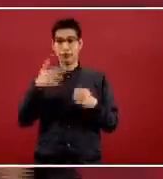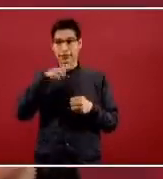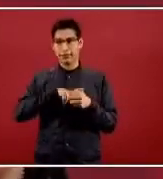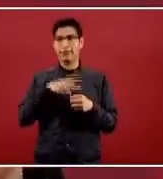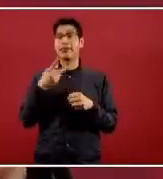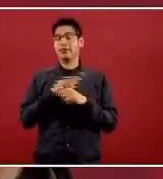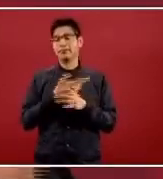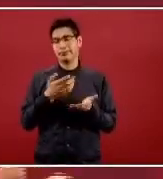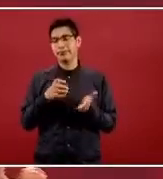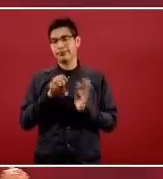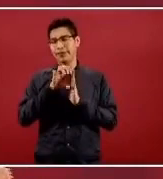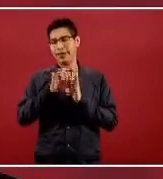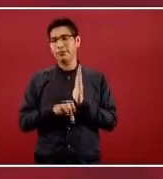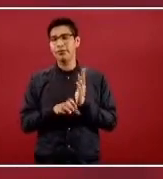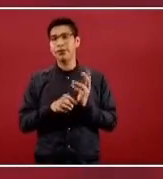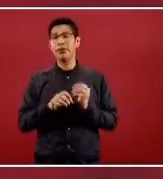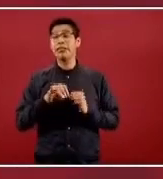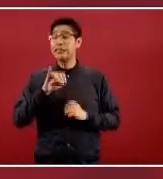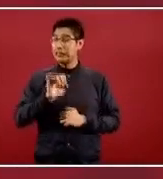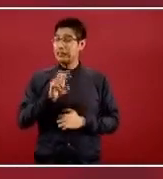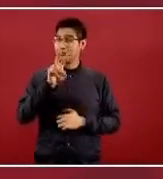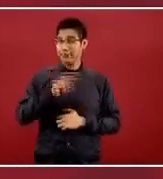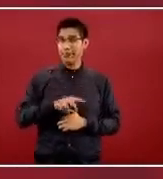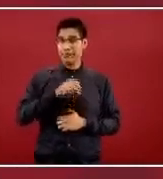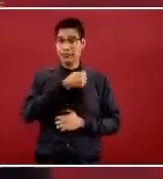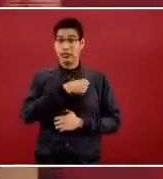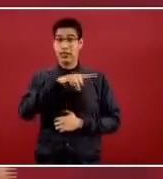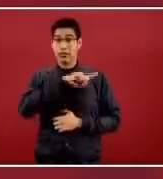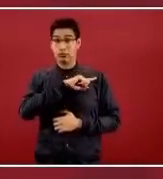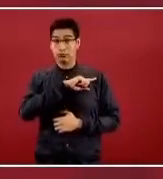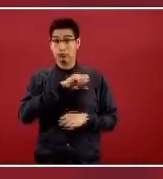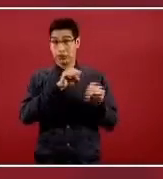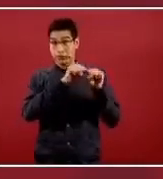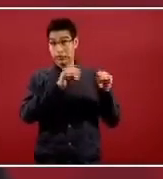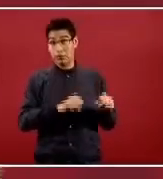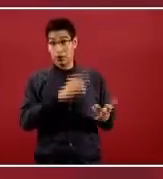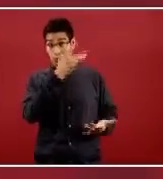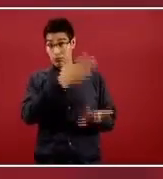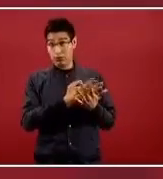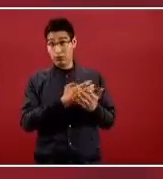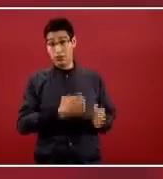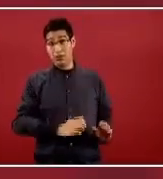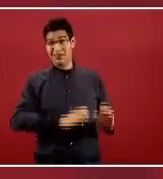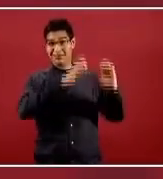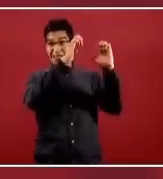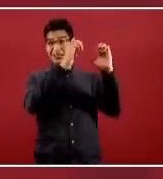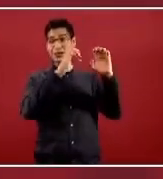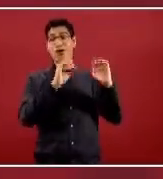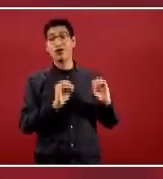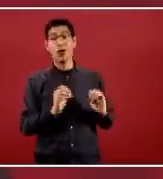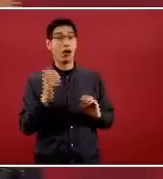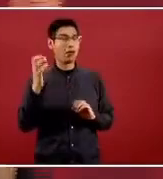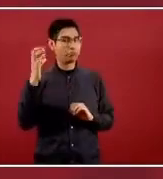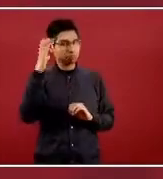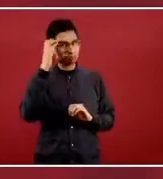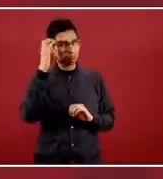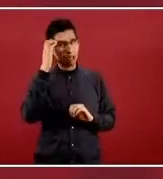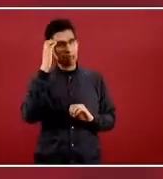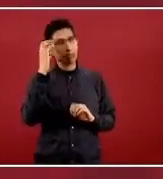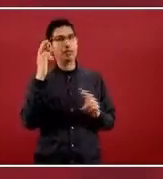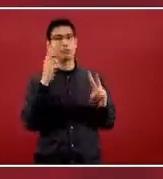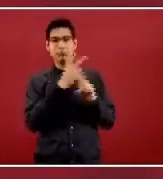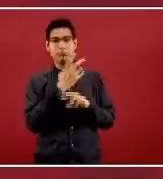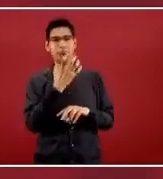condiciones básicas de infraestructura que hay en el sector salud. Y eso no nada más el edificio, sino también las camas, que haya un ventilador, que haya